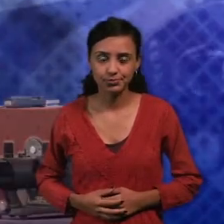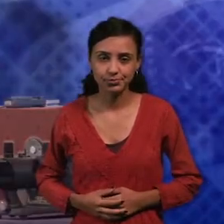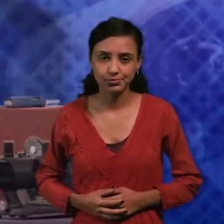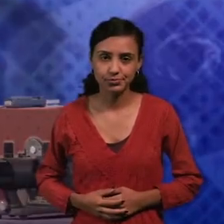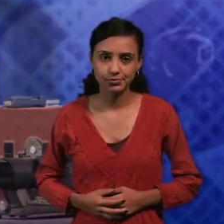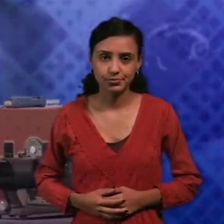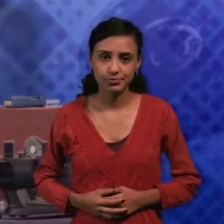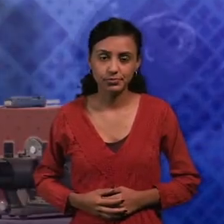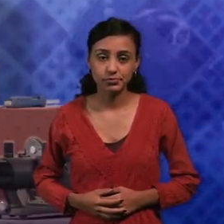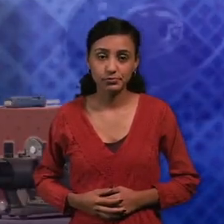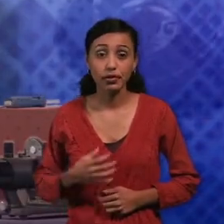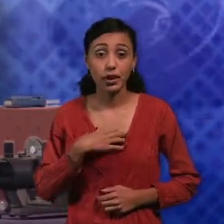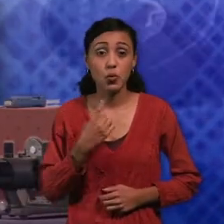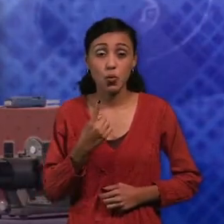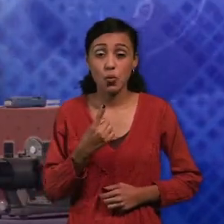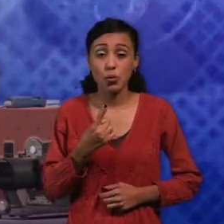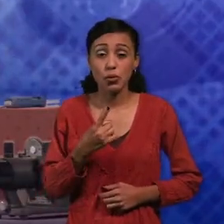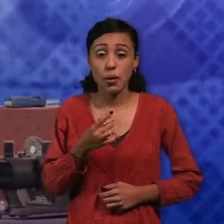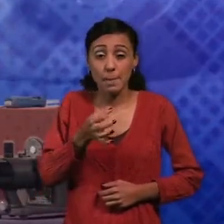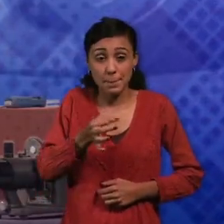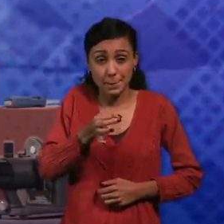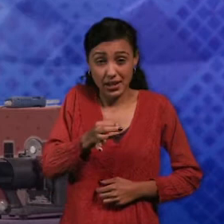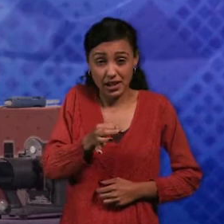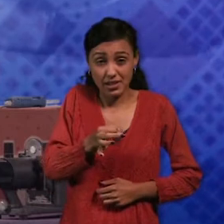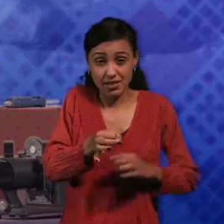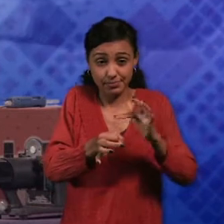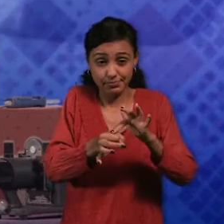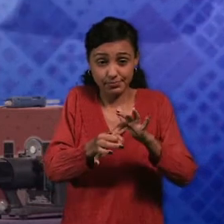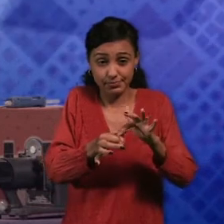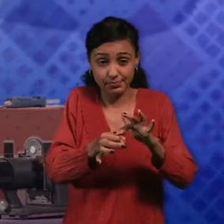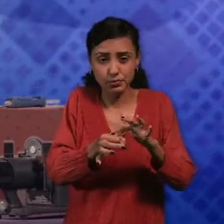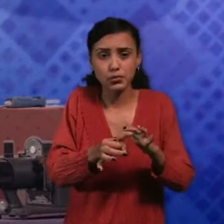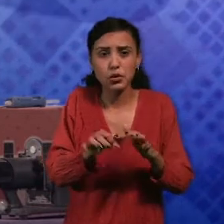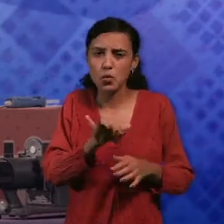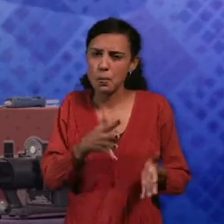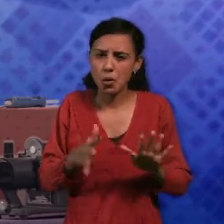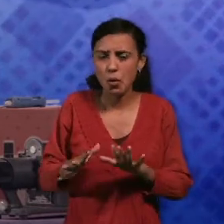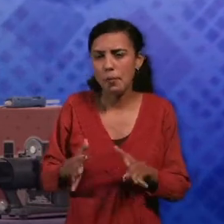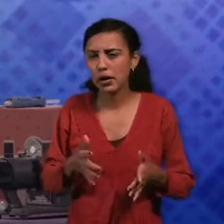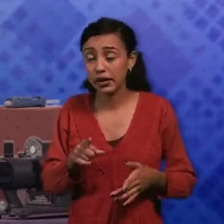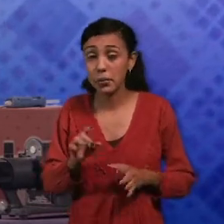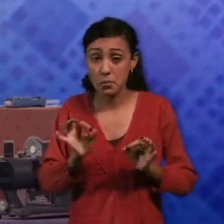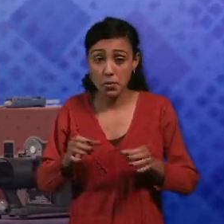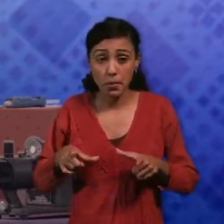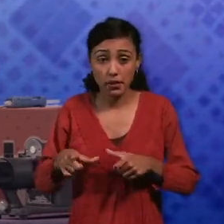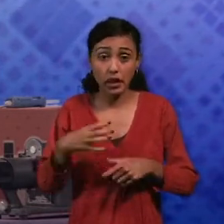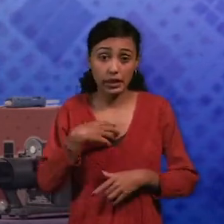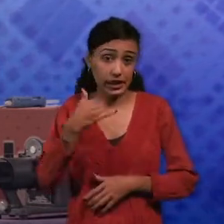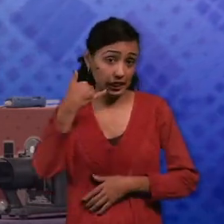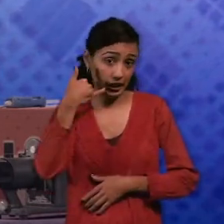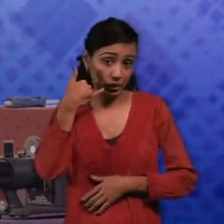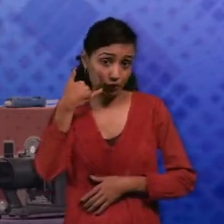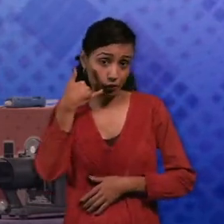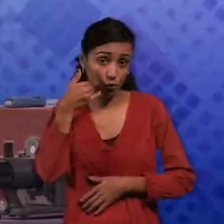Tenemos que tener una pieza pequeña aquí arriba, que yo aconsejo que la hagan a la medida aproximadamente que tienen el teléfono celular